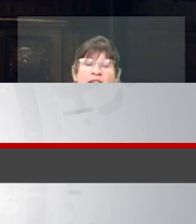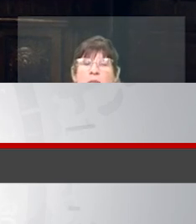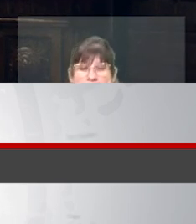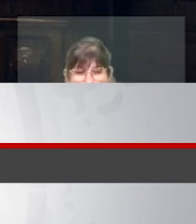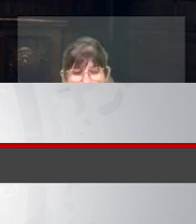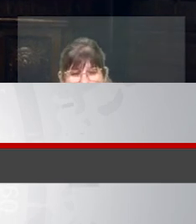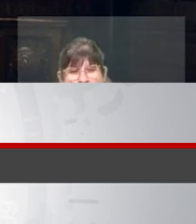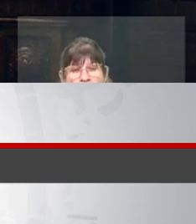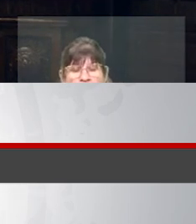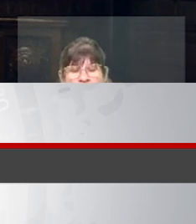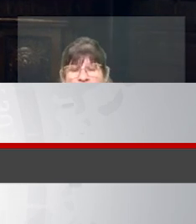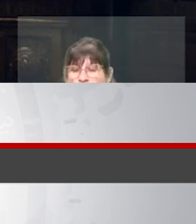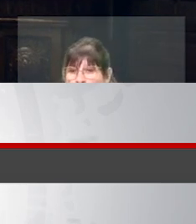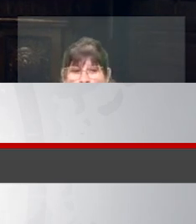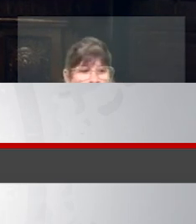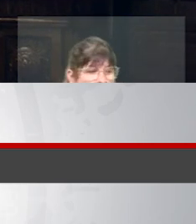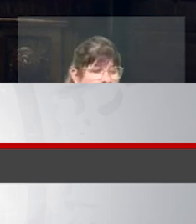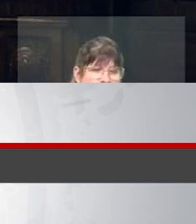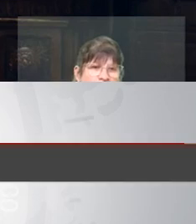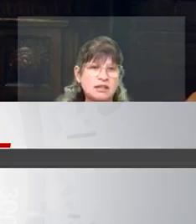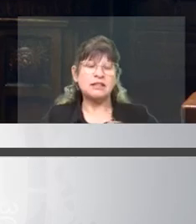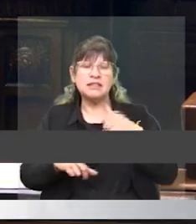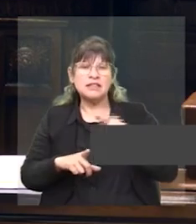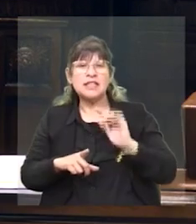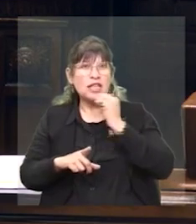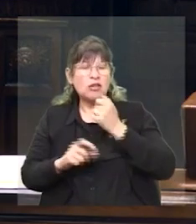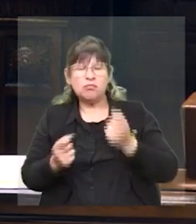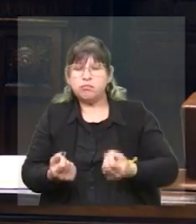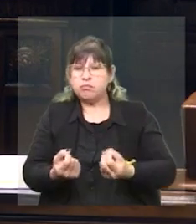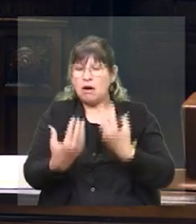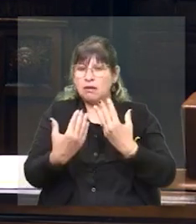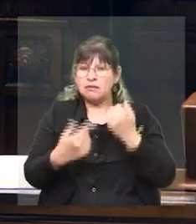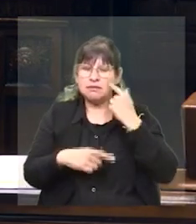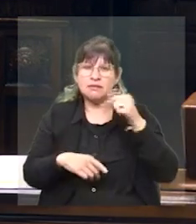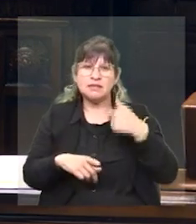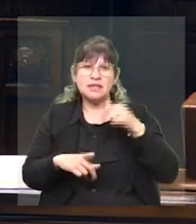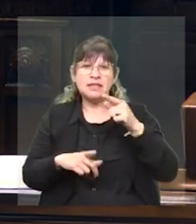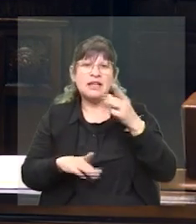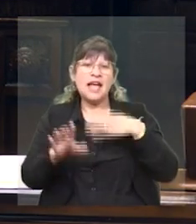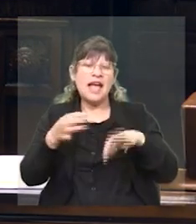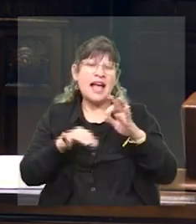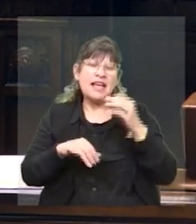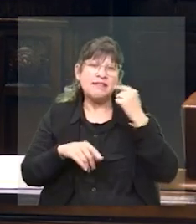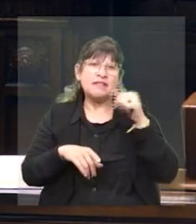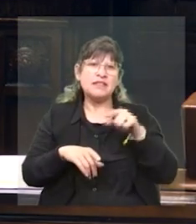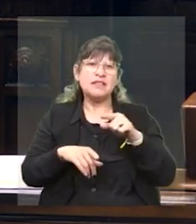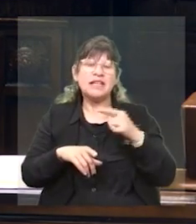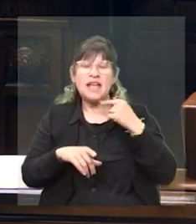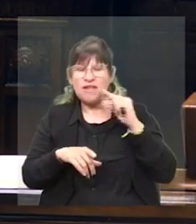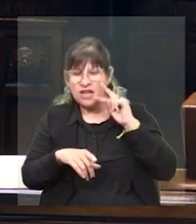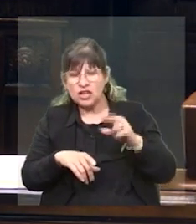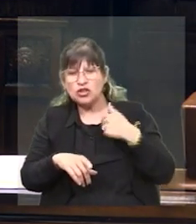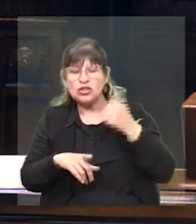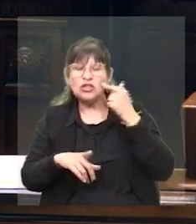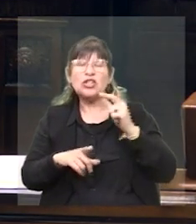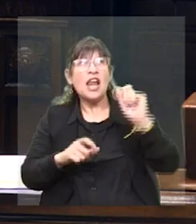hijos buscando tus orillas y encendí los secretos resplandores que vendieron la luz que bebieron la luz